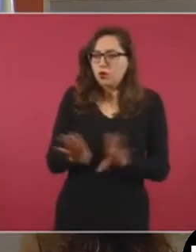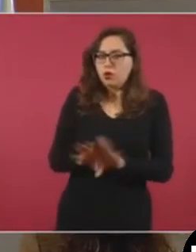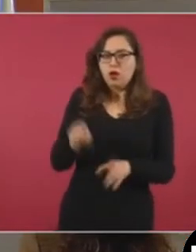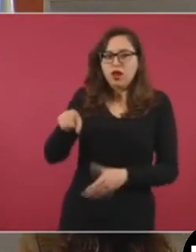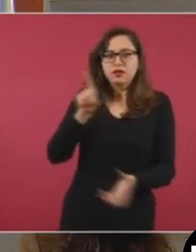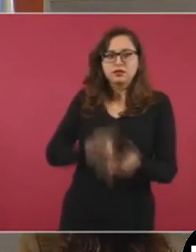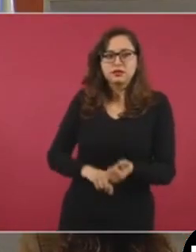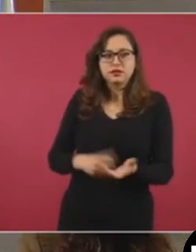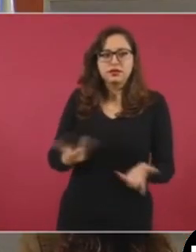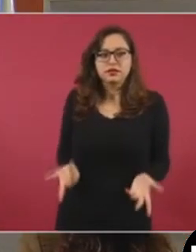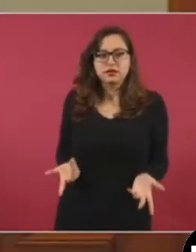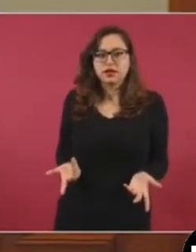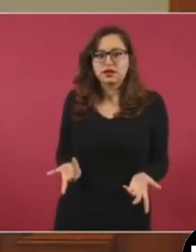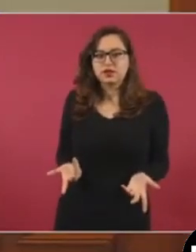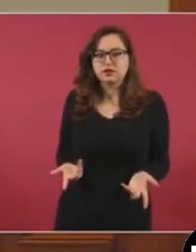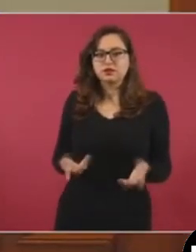¿Eh?